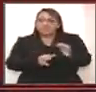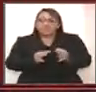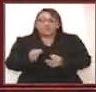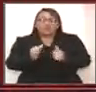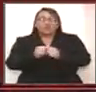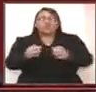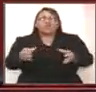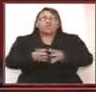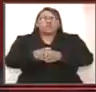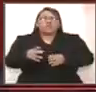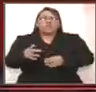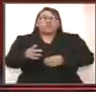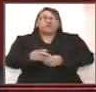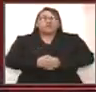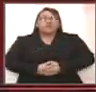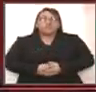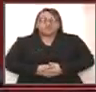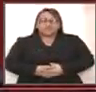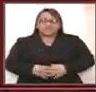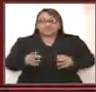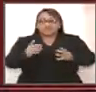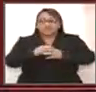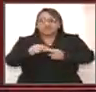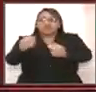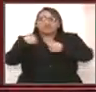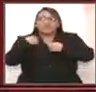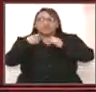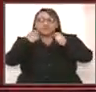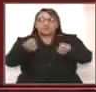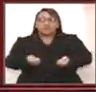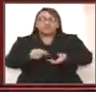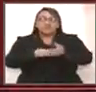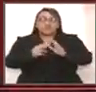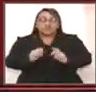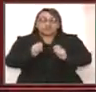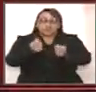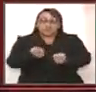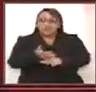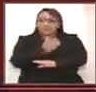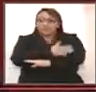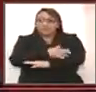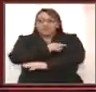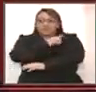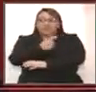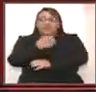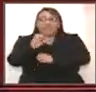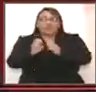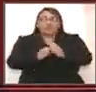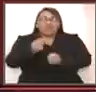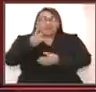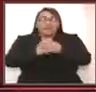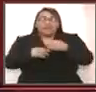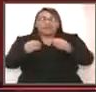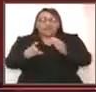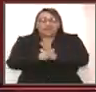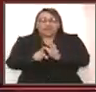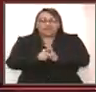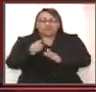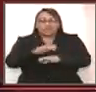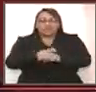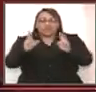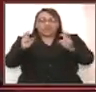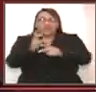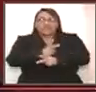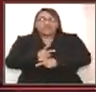la delegación, a la reciente delegación de facultades que se otorgaron al Poder Ejecutivo para legislar en materia de